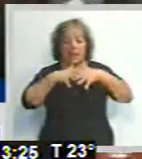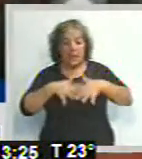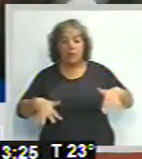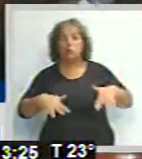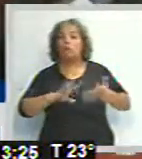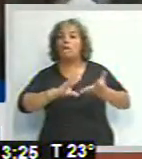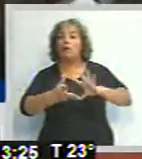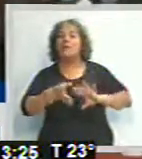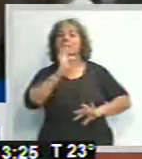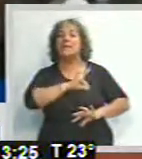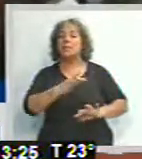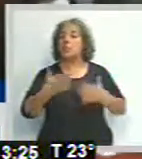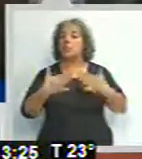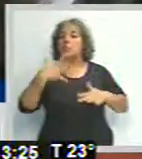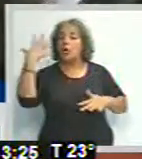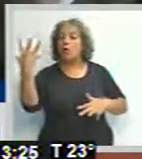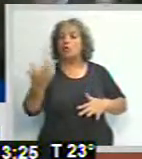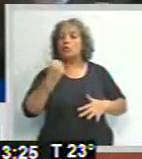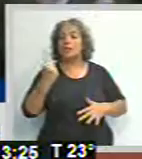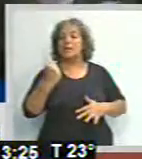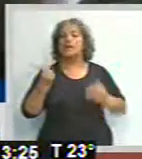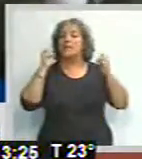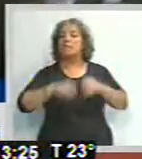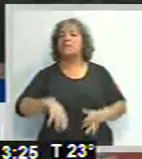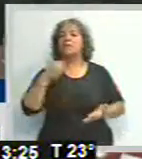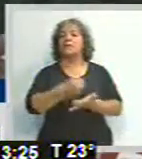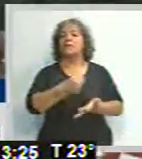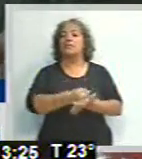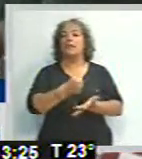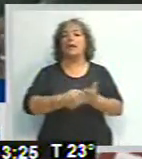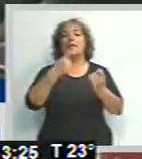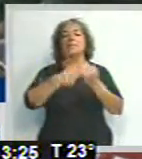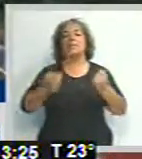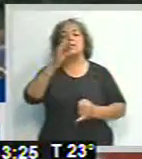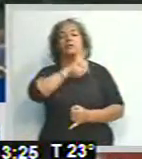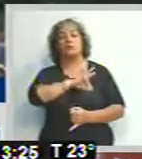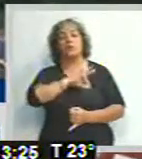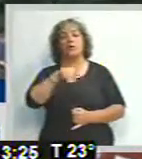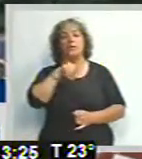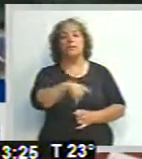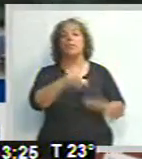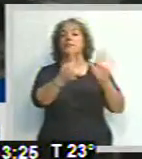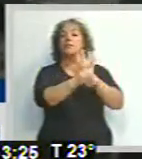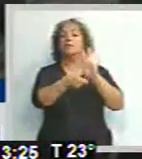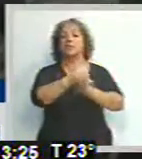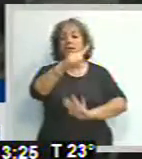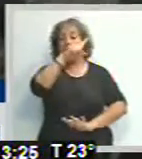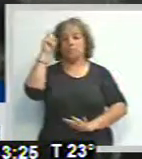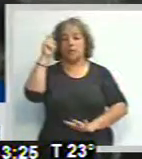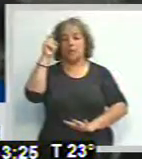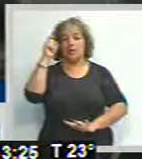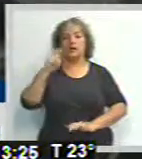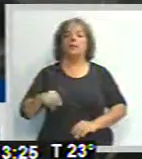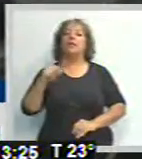salario, porque logramos que se empezara a pagar el aguinaldo conforme a la ley nacional.